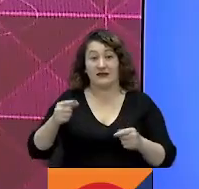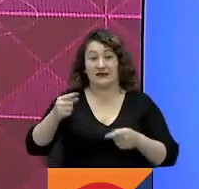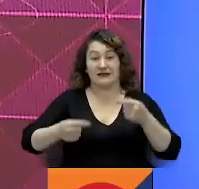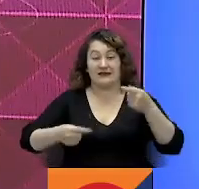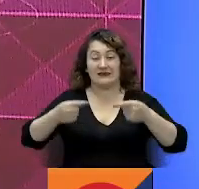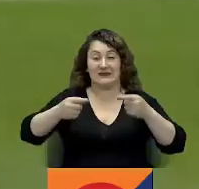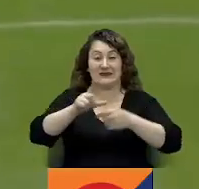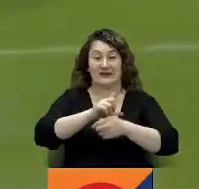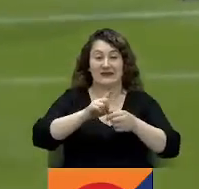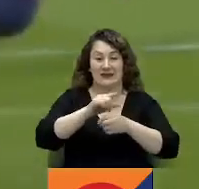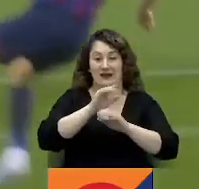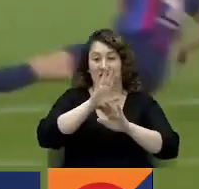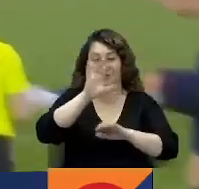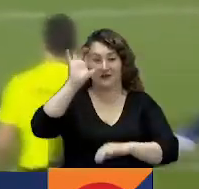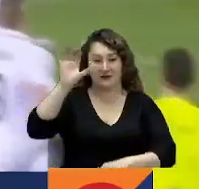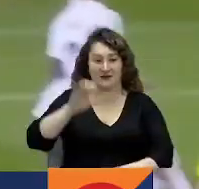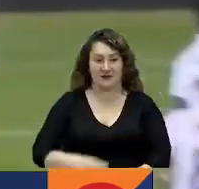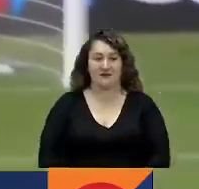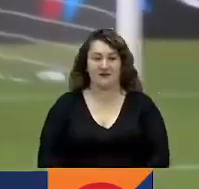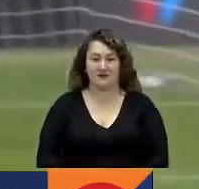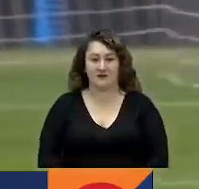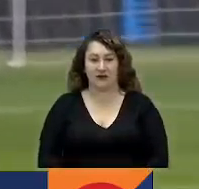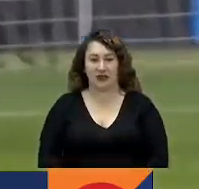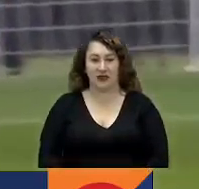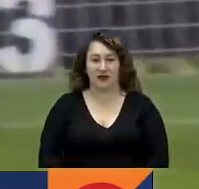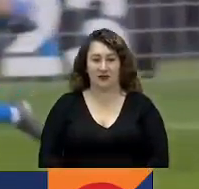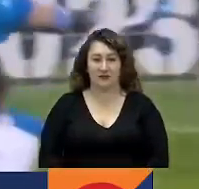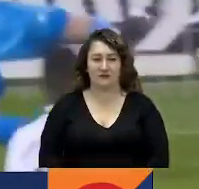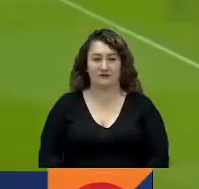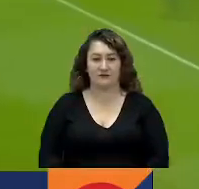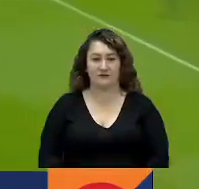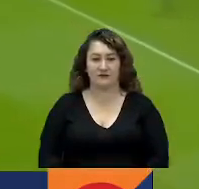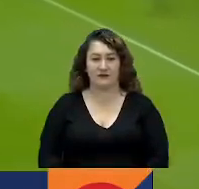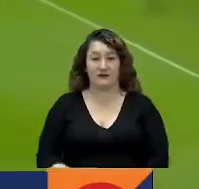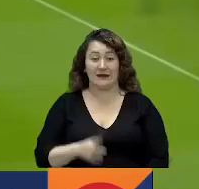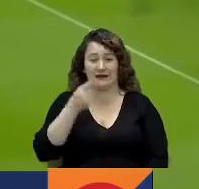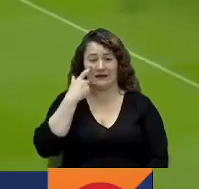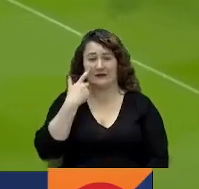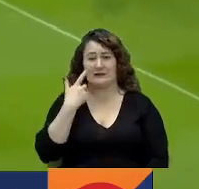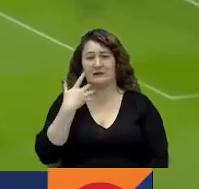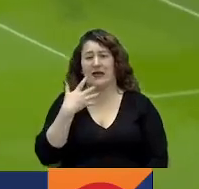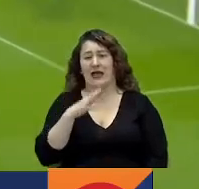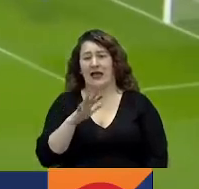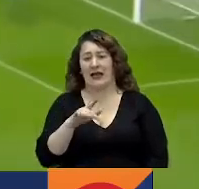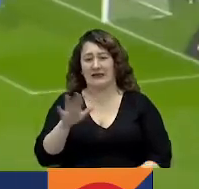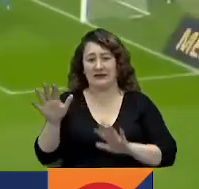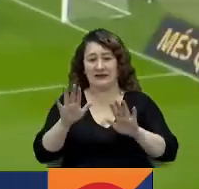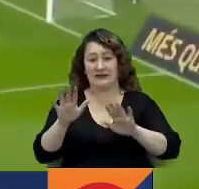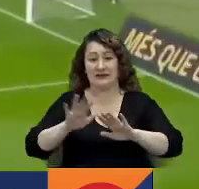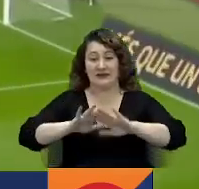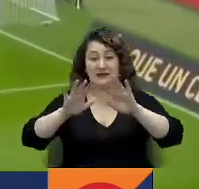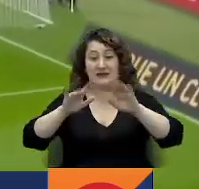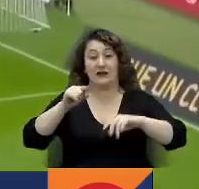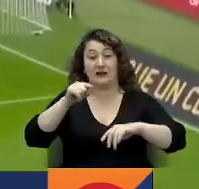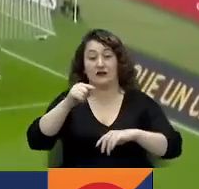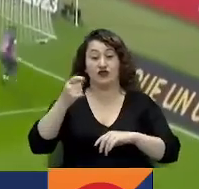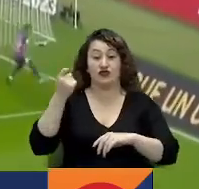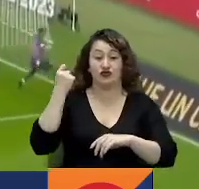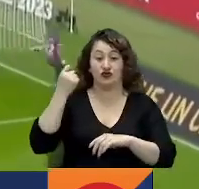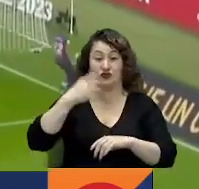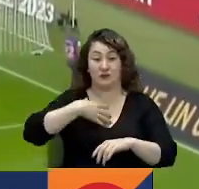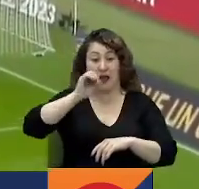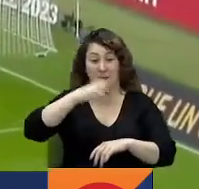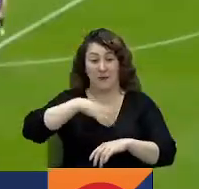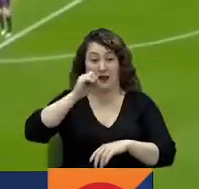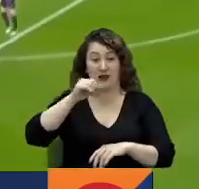país. Por estas 2 atajadas de Courtois, daba la sensación que el Real Madrid por fin se iba a sacudir de los 2 últimos triunfos